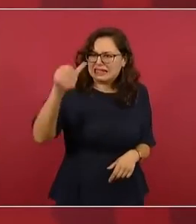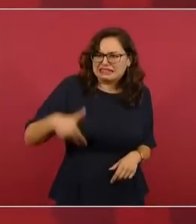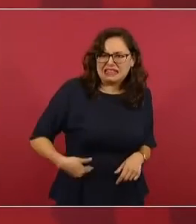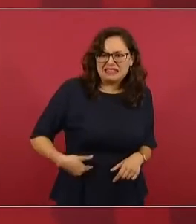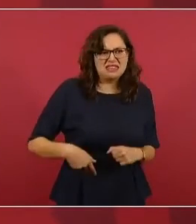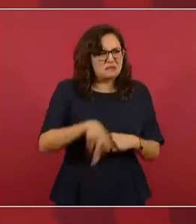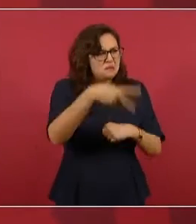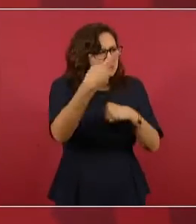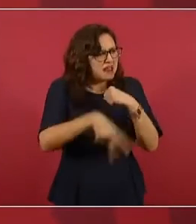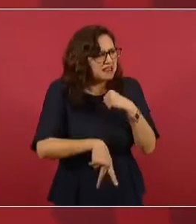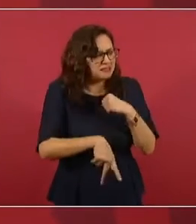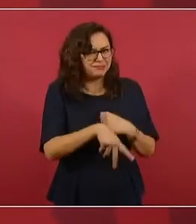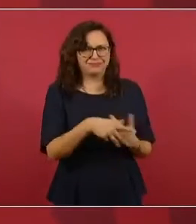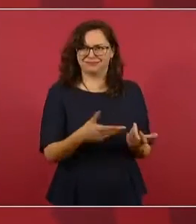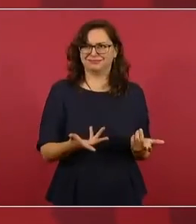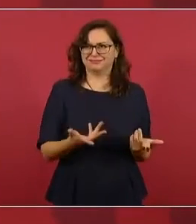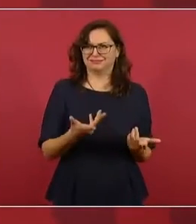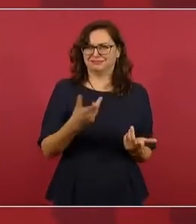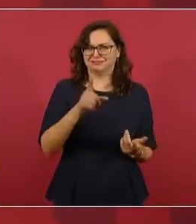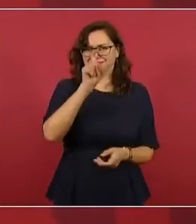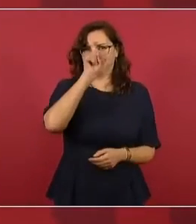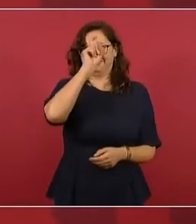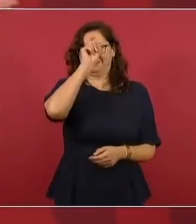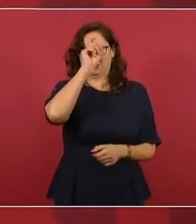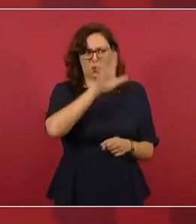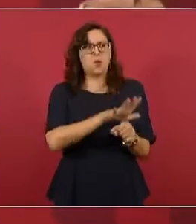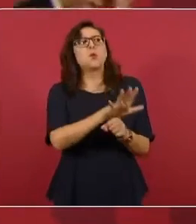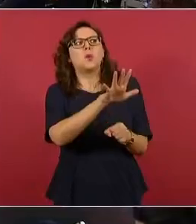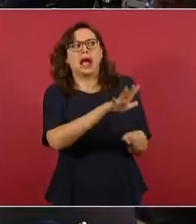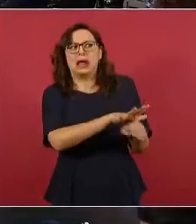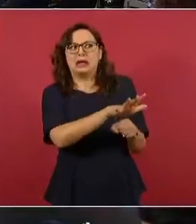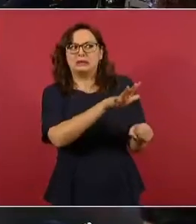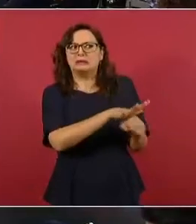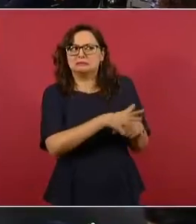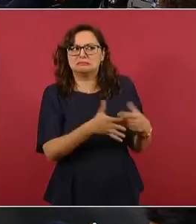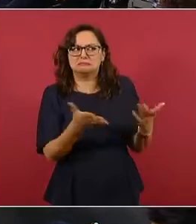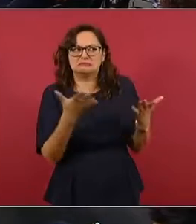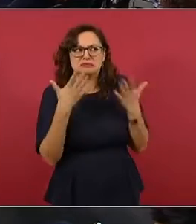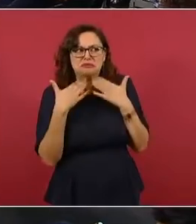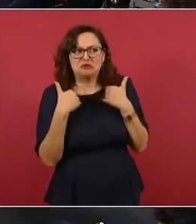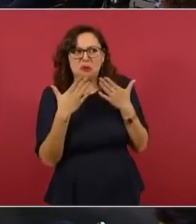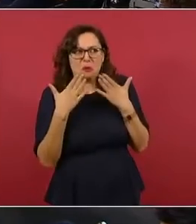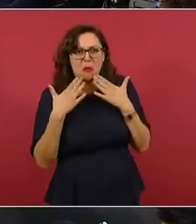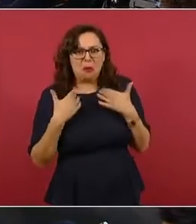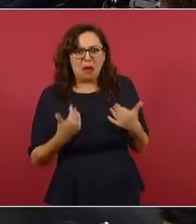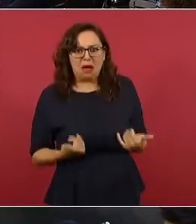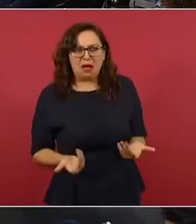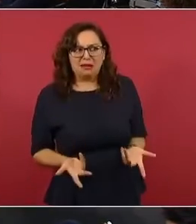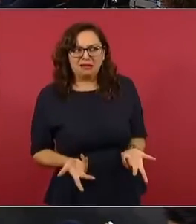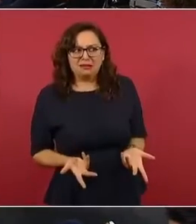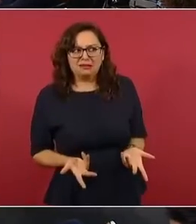Pero no nos vamos a meter a eso, porque pues Ciro Gómez Leiva o